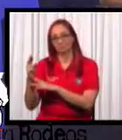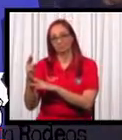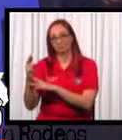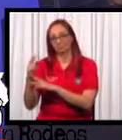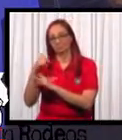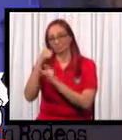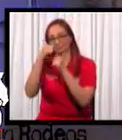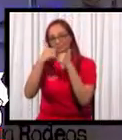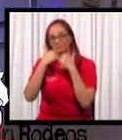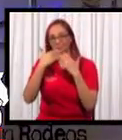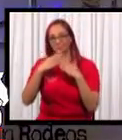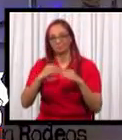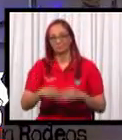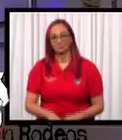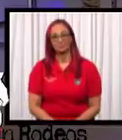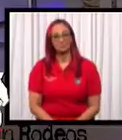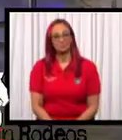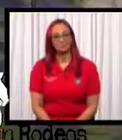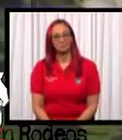bien.